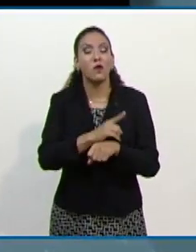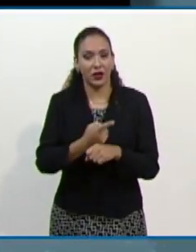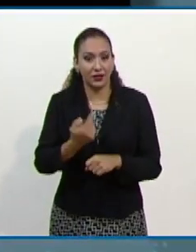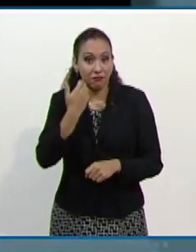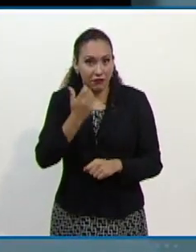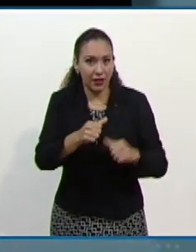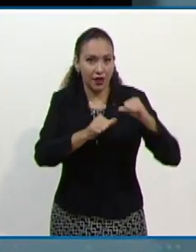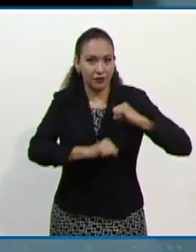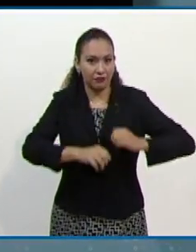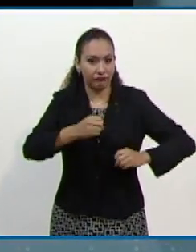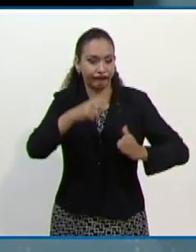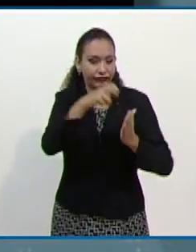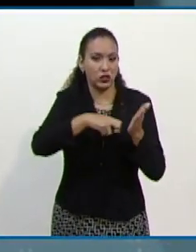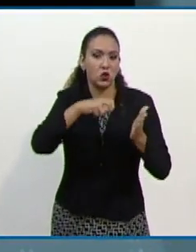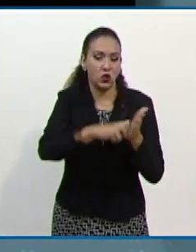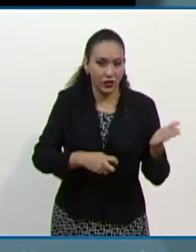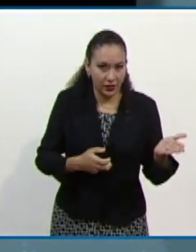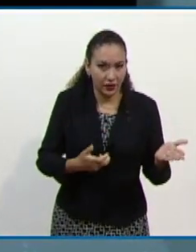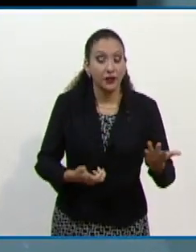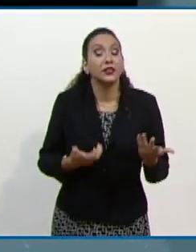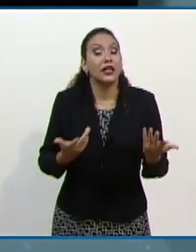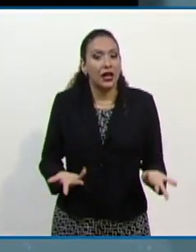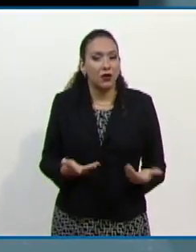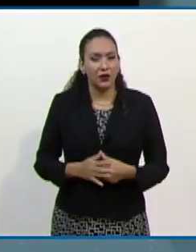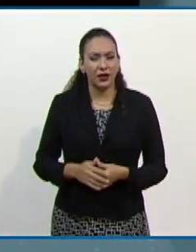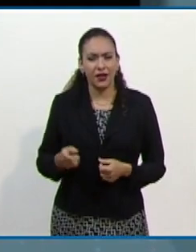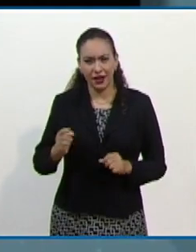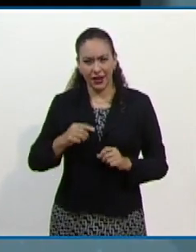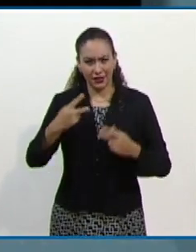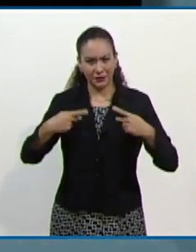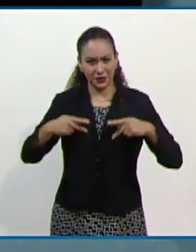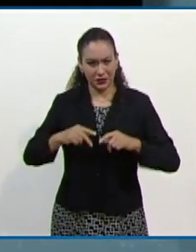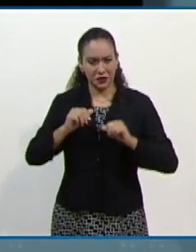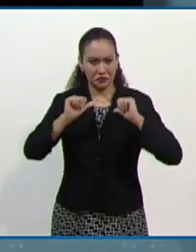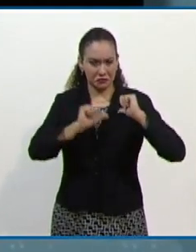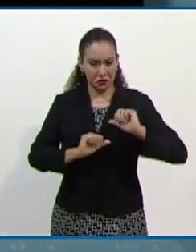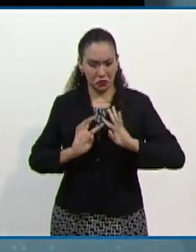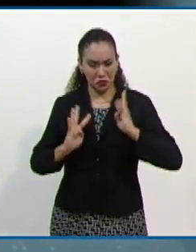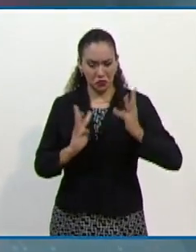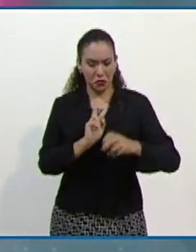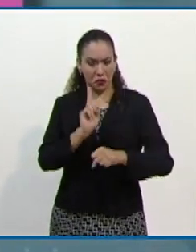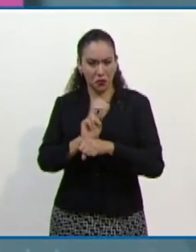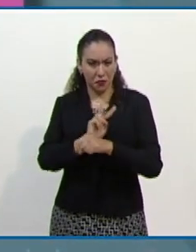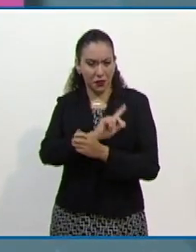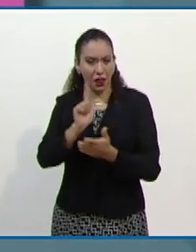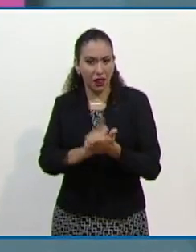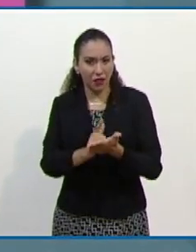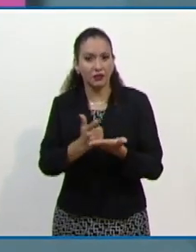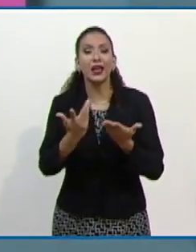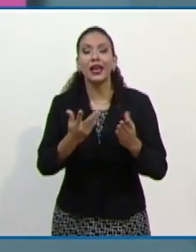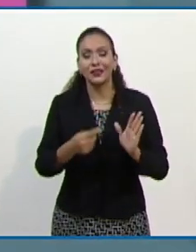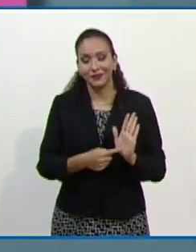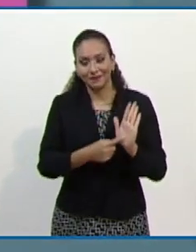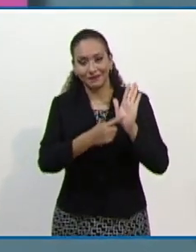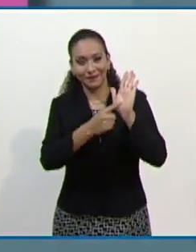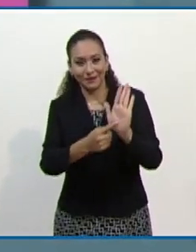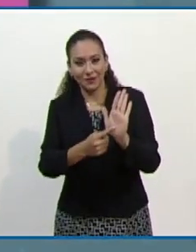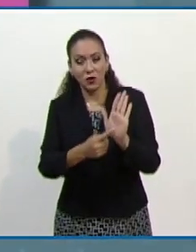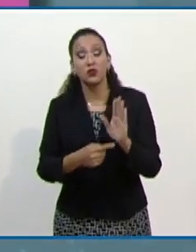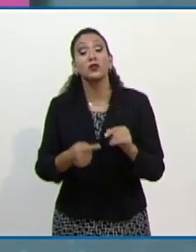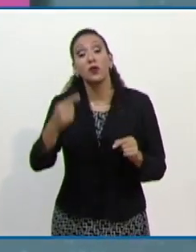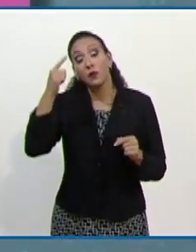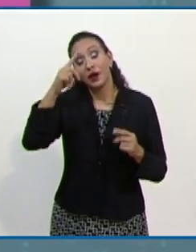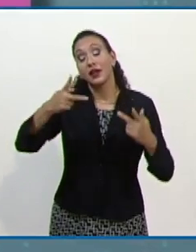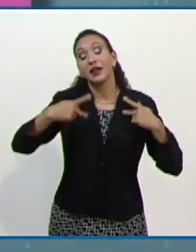experiencias de las personas juzgadoras federales, el Consejo de la Judicatura Federal puso a disposición del público interesado en la justicia